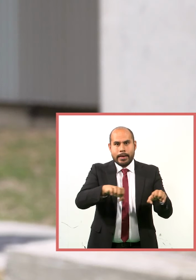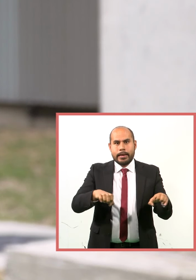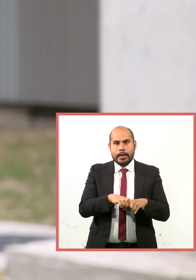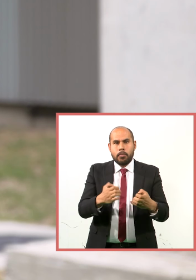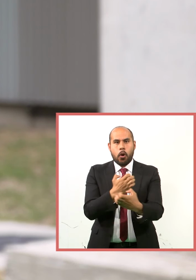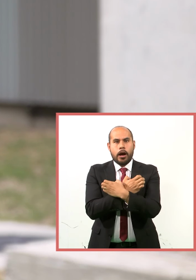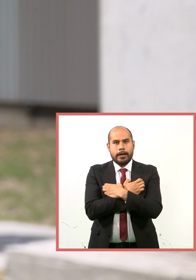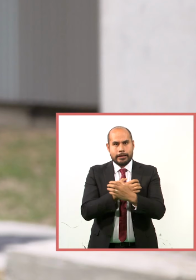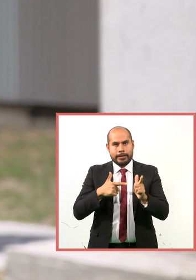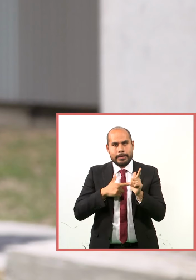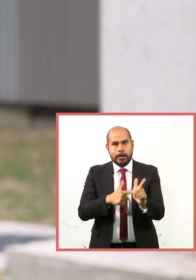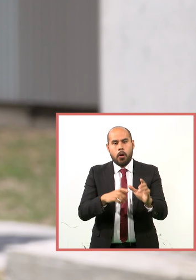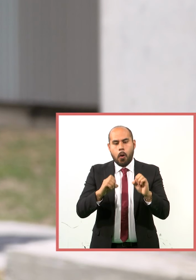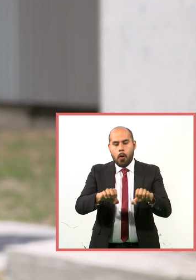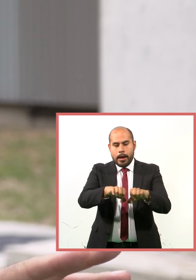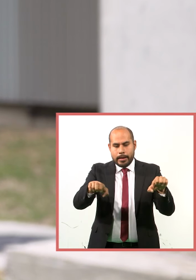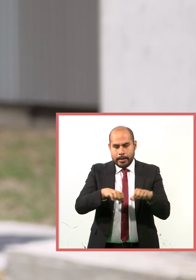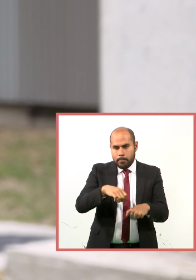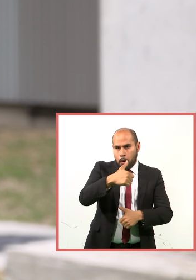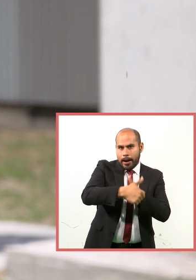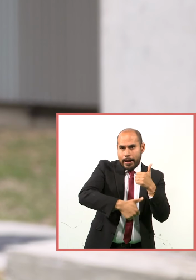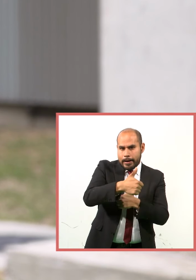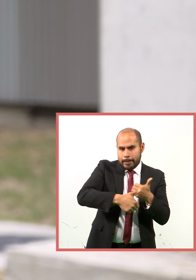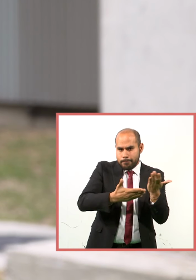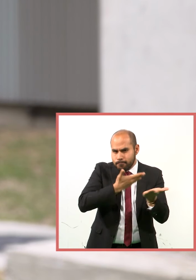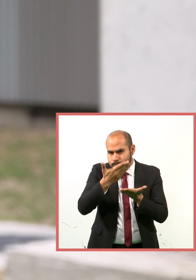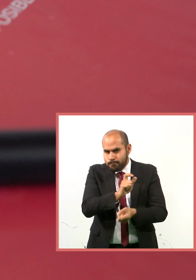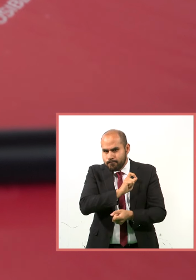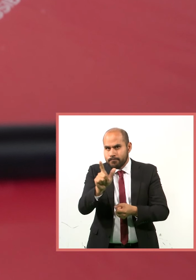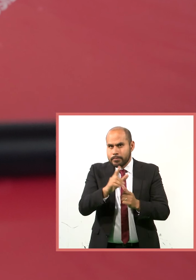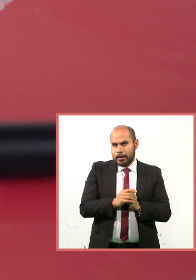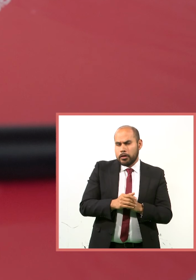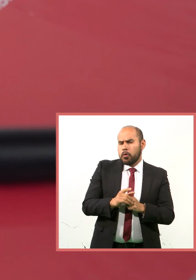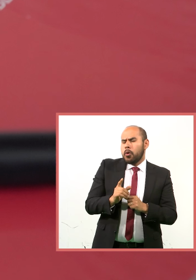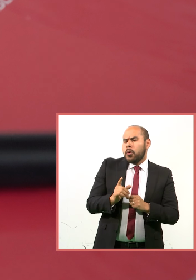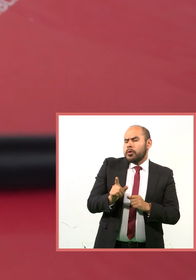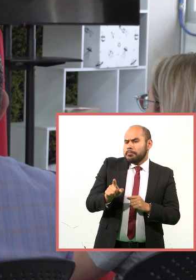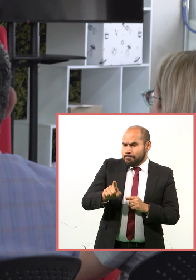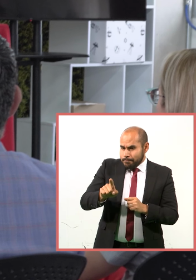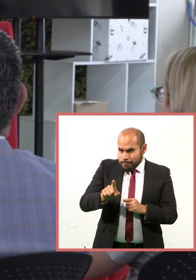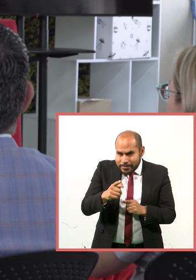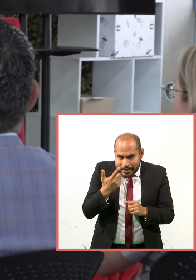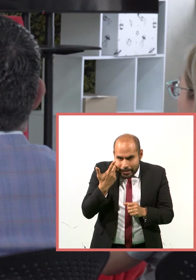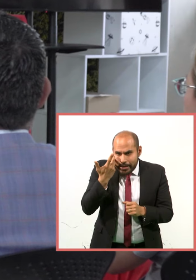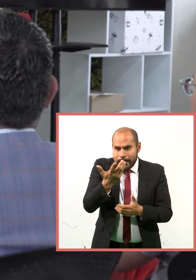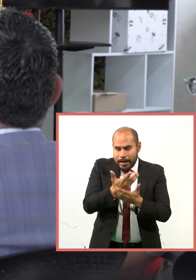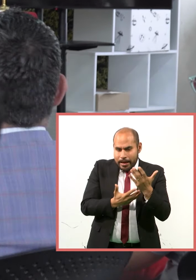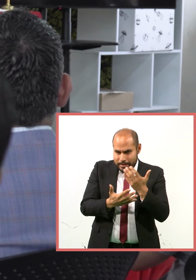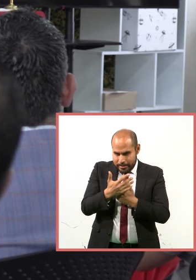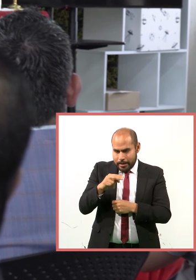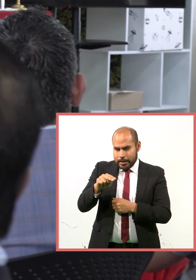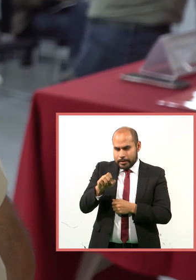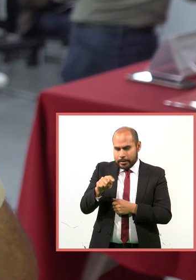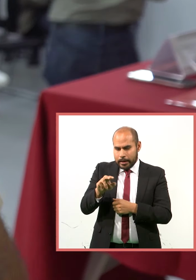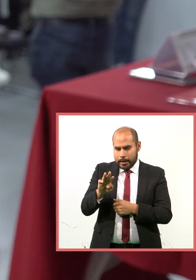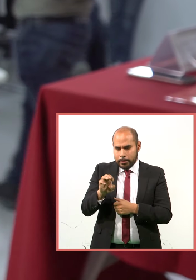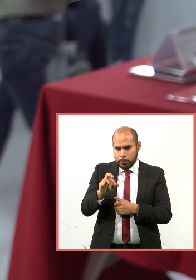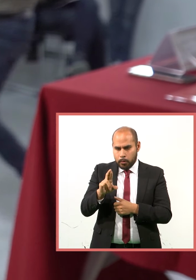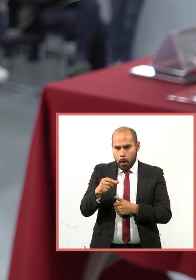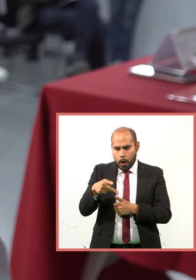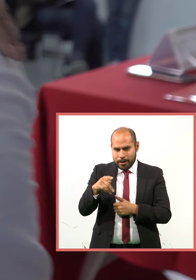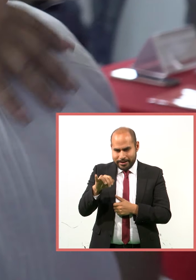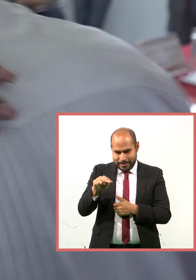parte de los equipos de educación continua o de los equipos académicos de las carreras, sino también están buscando hacer como lo que se llama en inglés el networking,